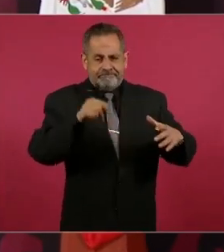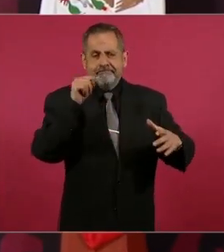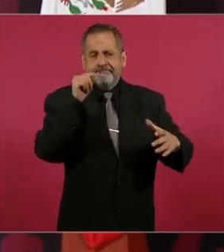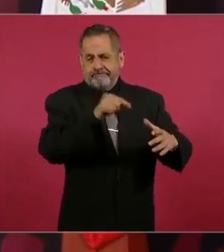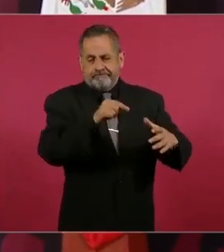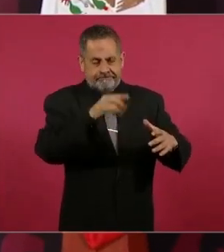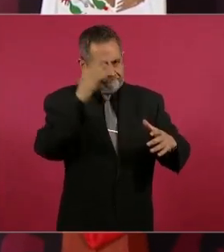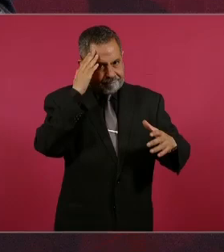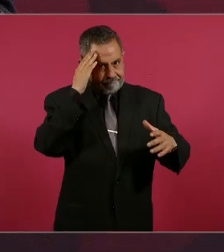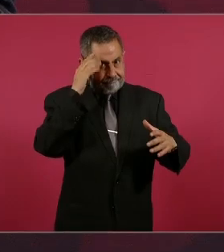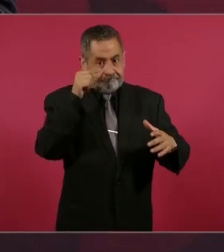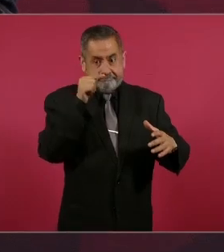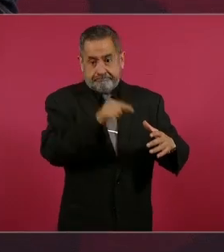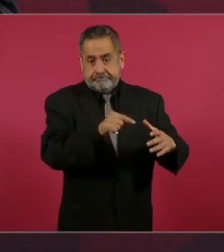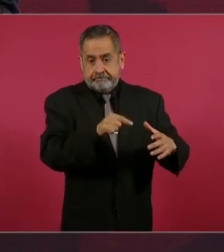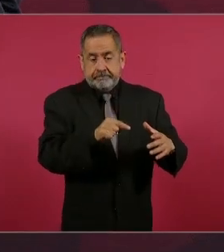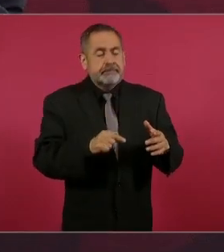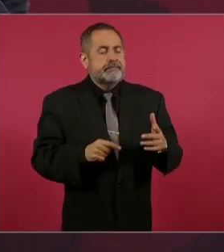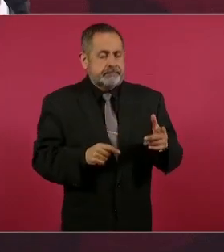que